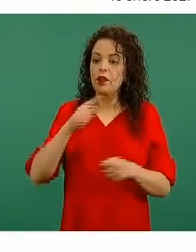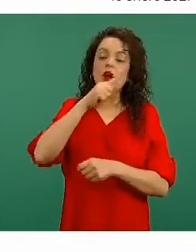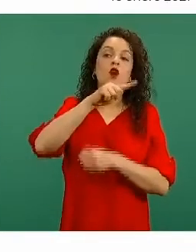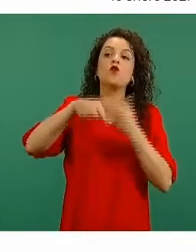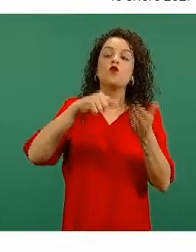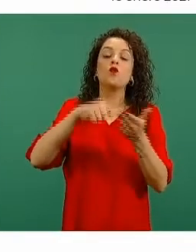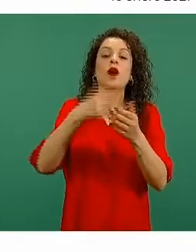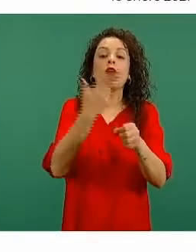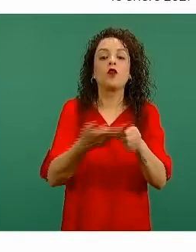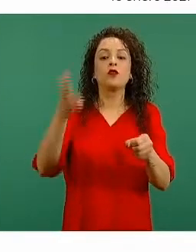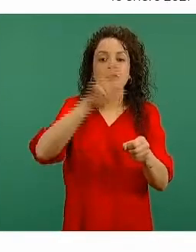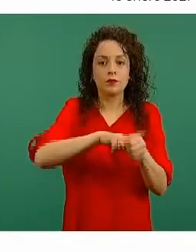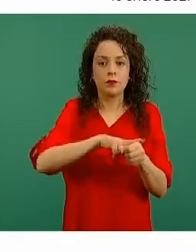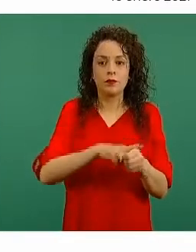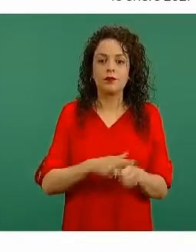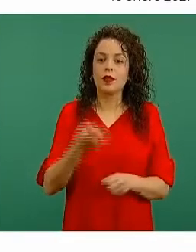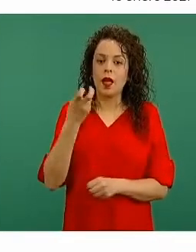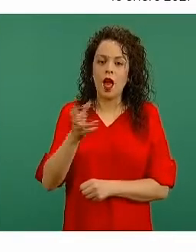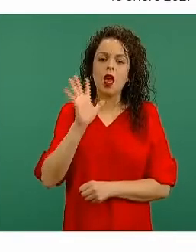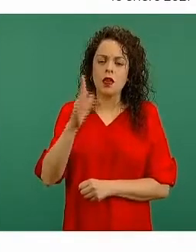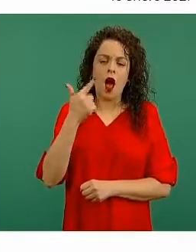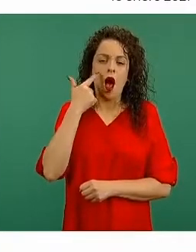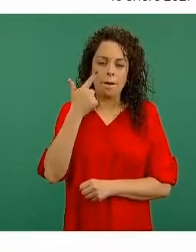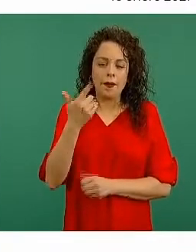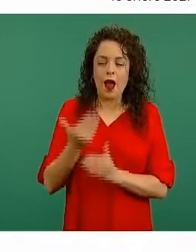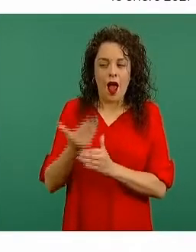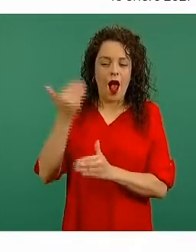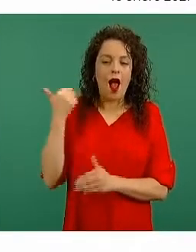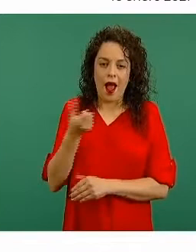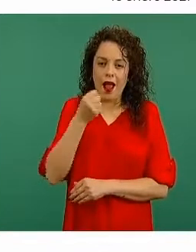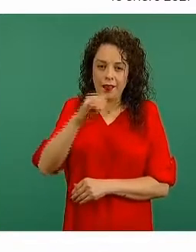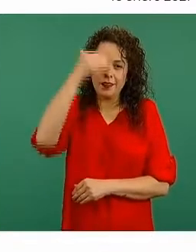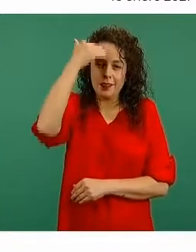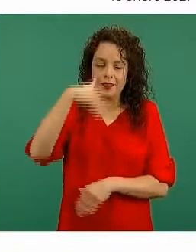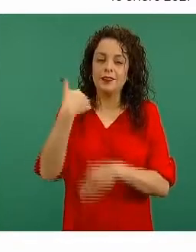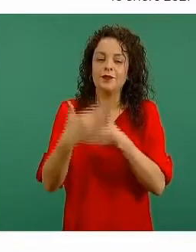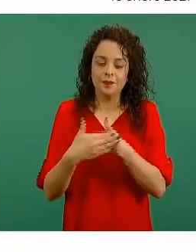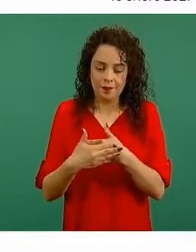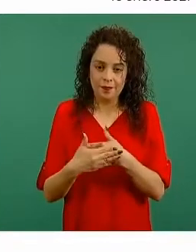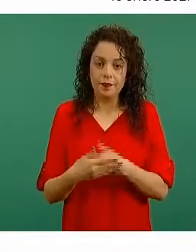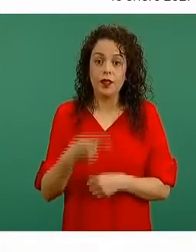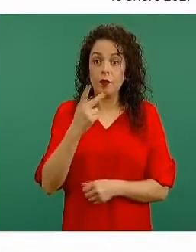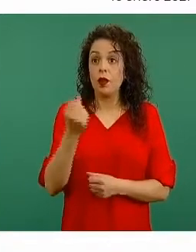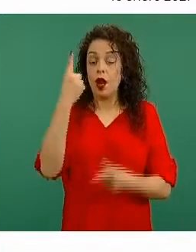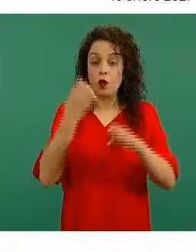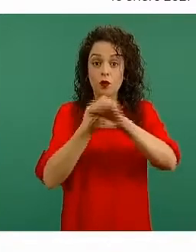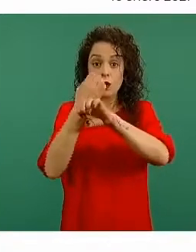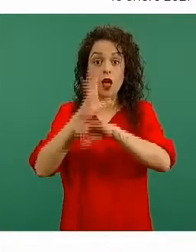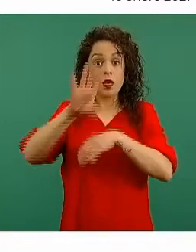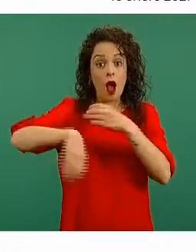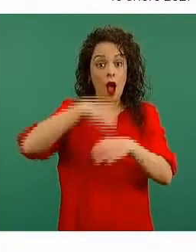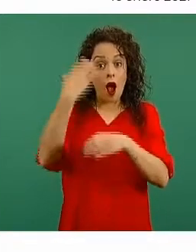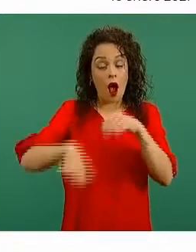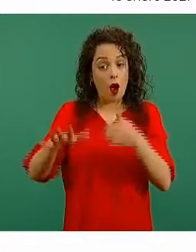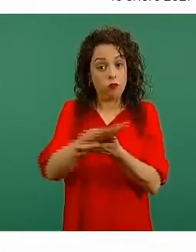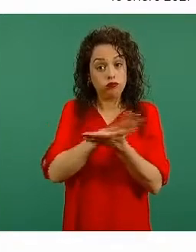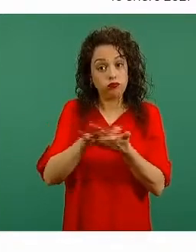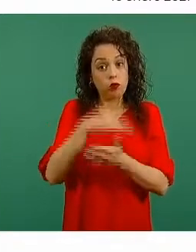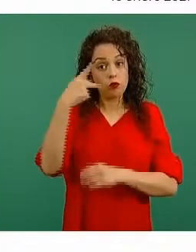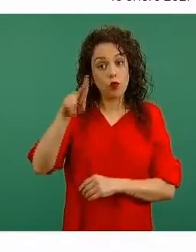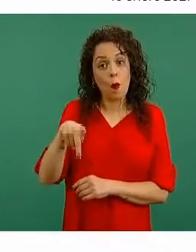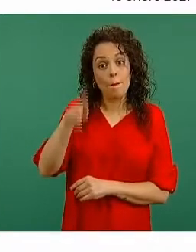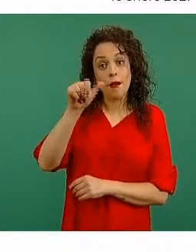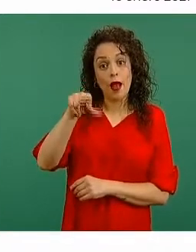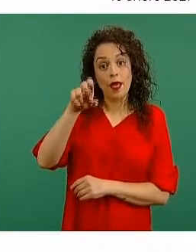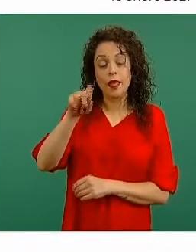Esto está así previsto. Hay algunos estados que de hecho ya acabaron por completo su paquete. Oaxaca, por ejemplo, ya